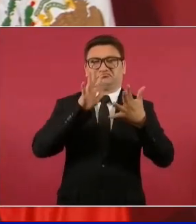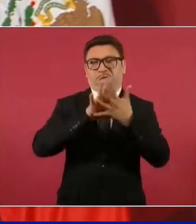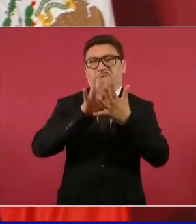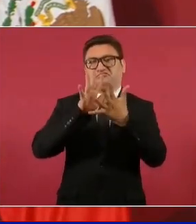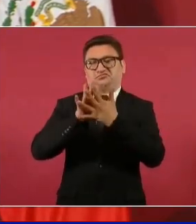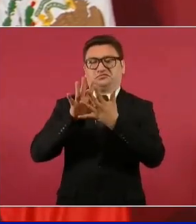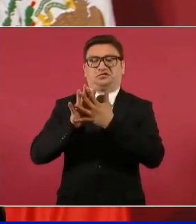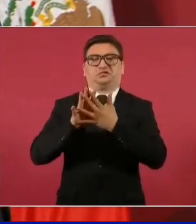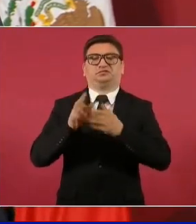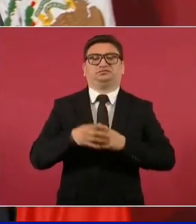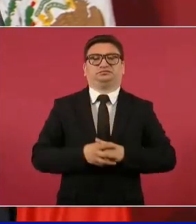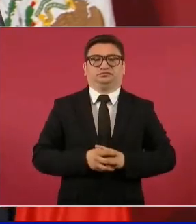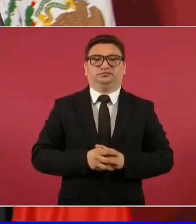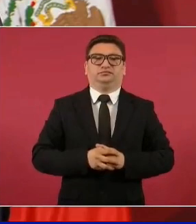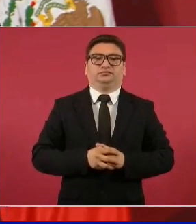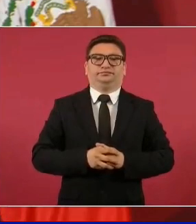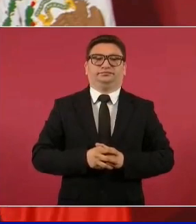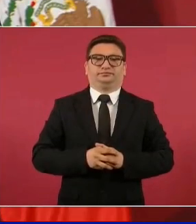reclusorios,